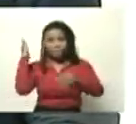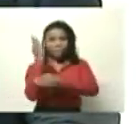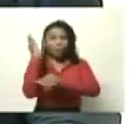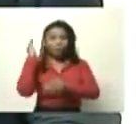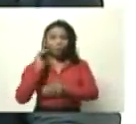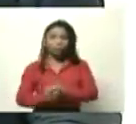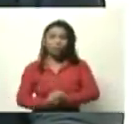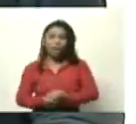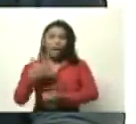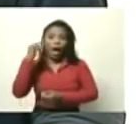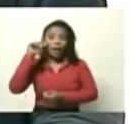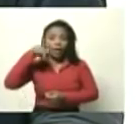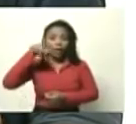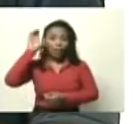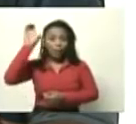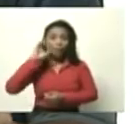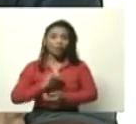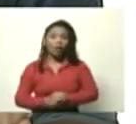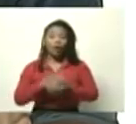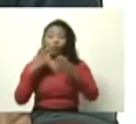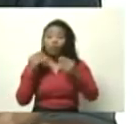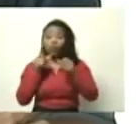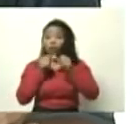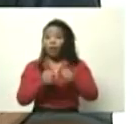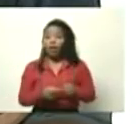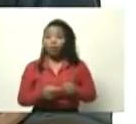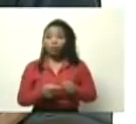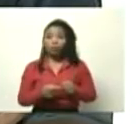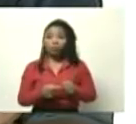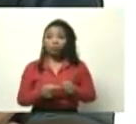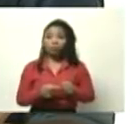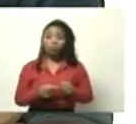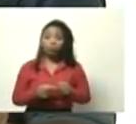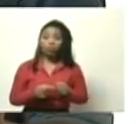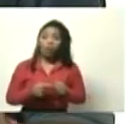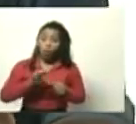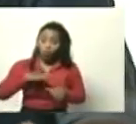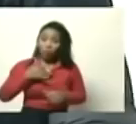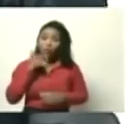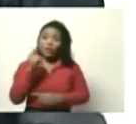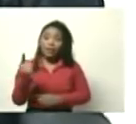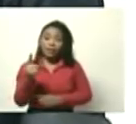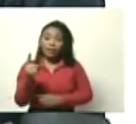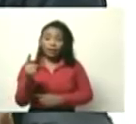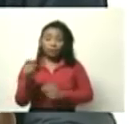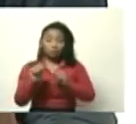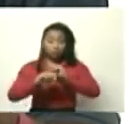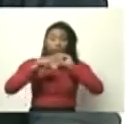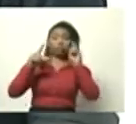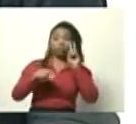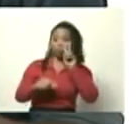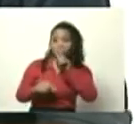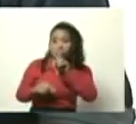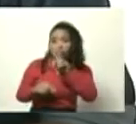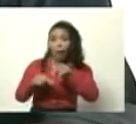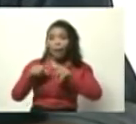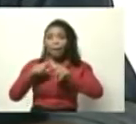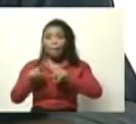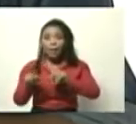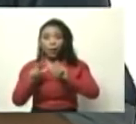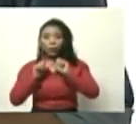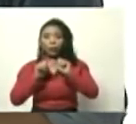que tiene el país, muchos han quedado, pudiéramos calificarlo de atónitos, ¿no? Pero se